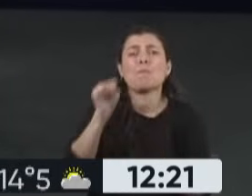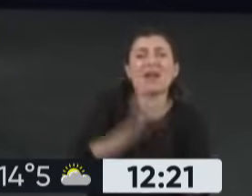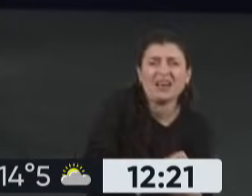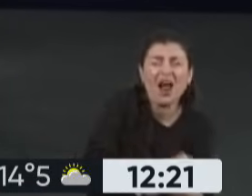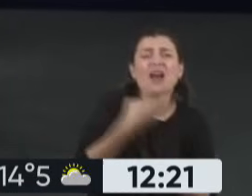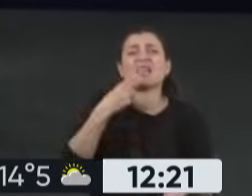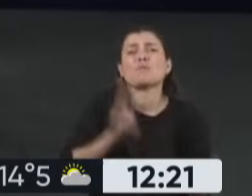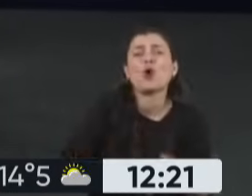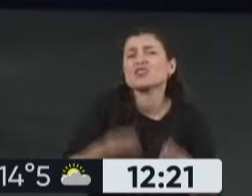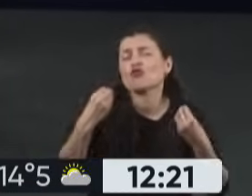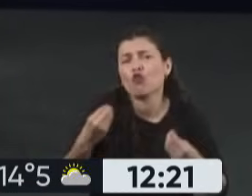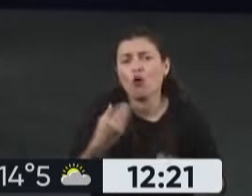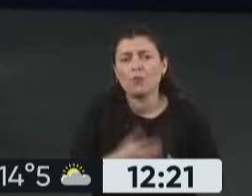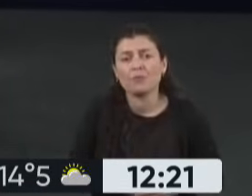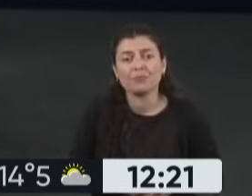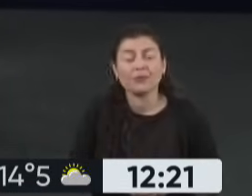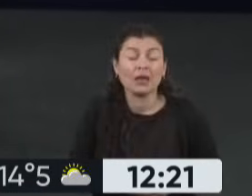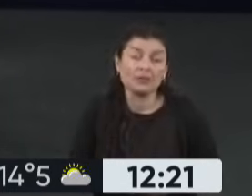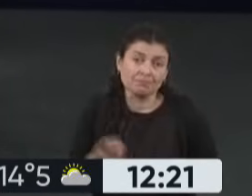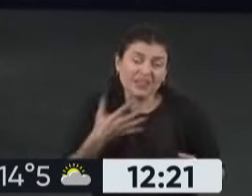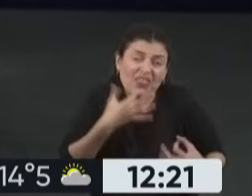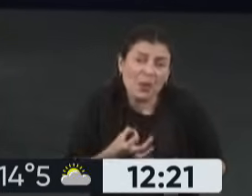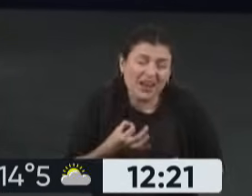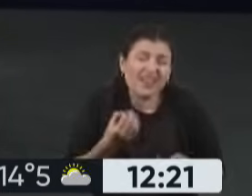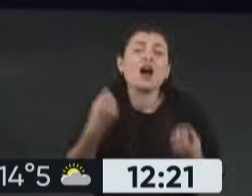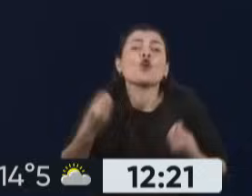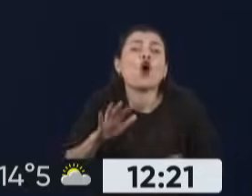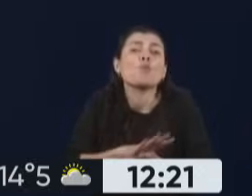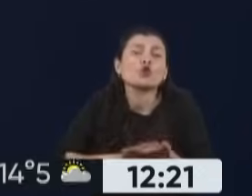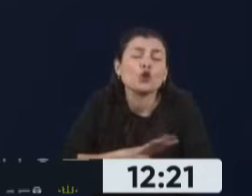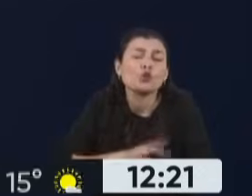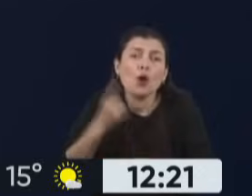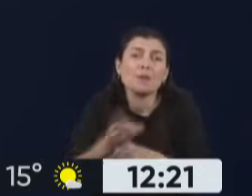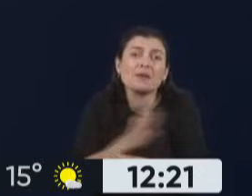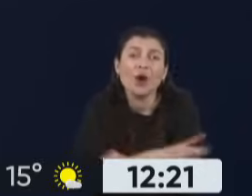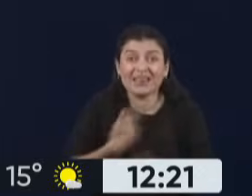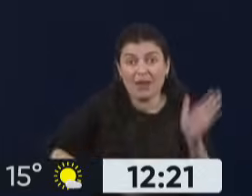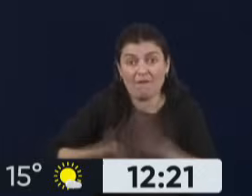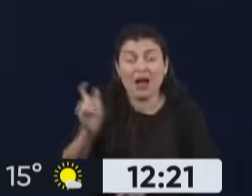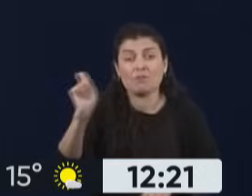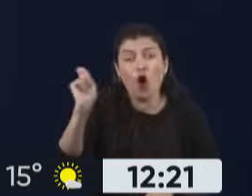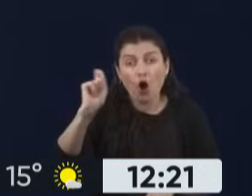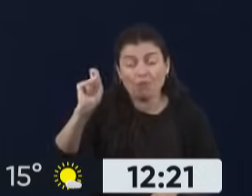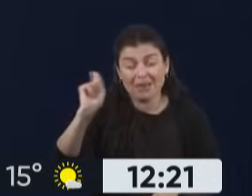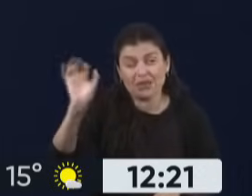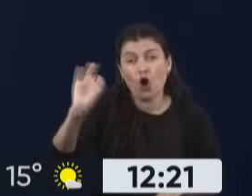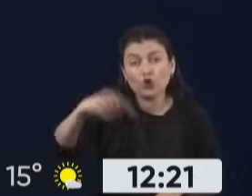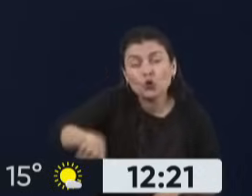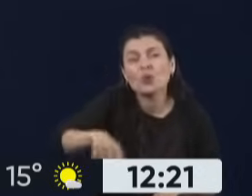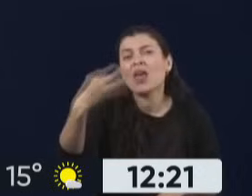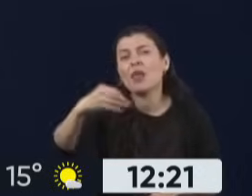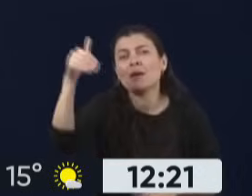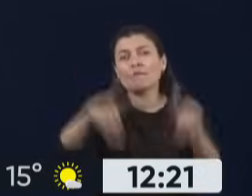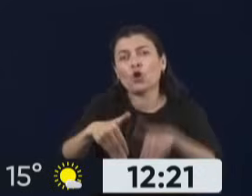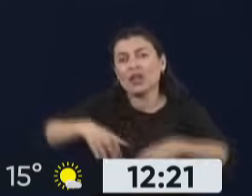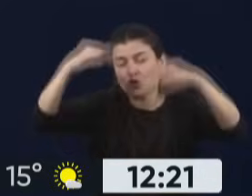más directa es votando bien, pero no, en octubre, dice usted. Pero más allá